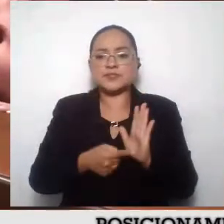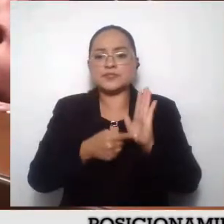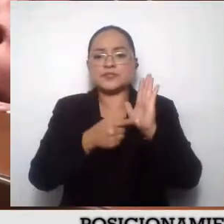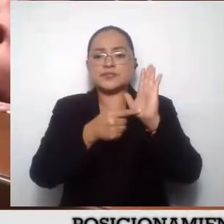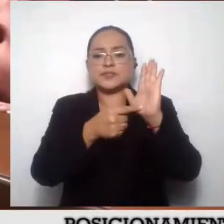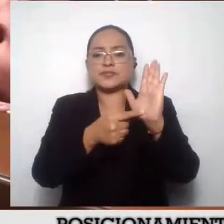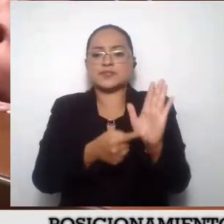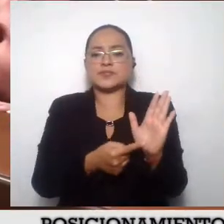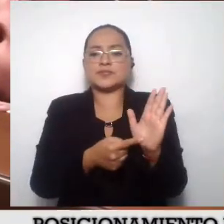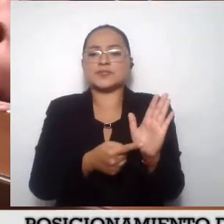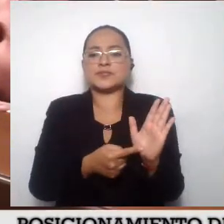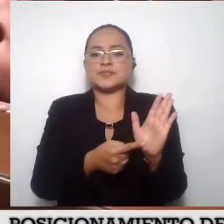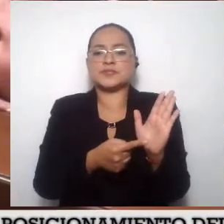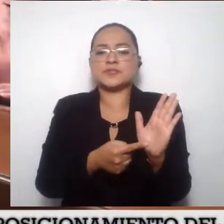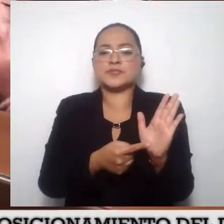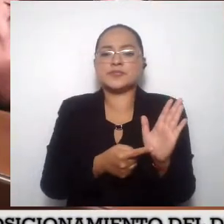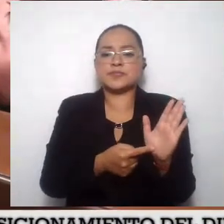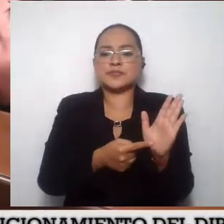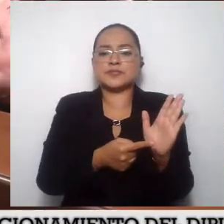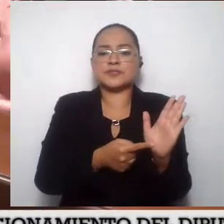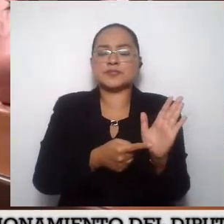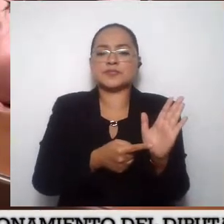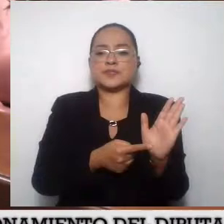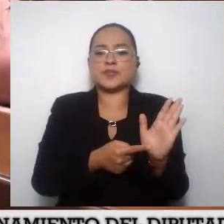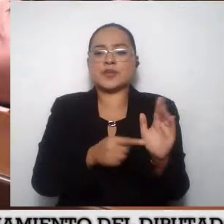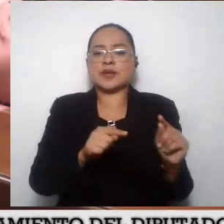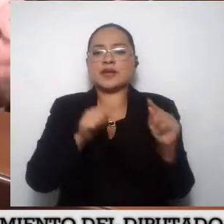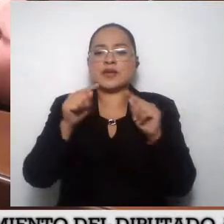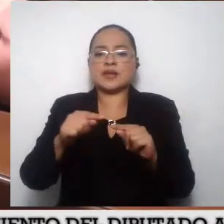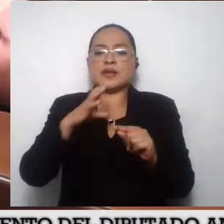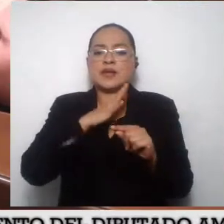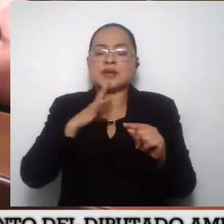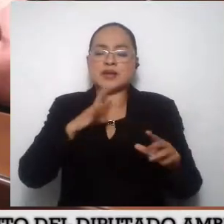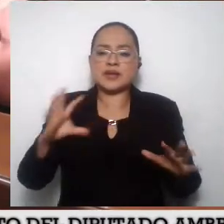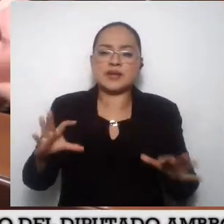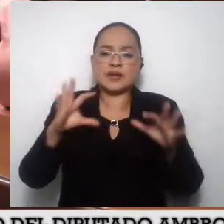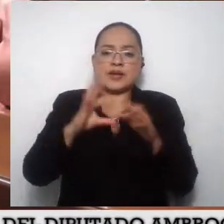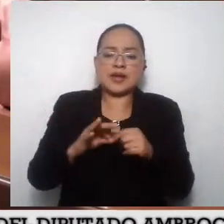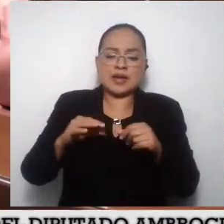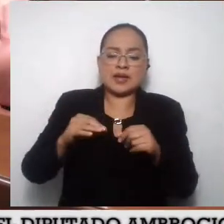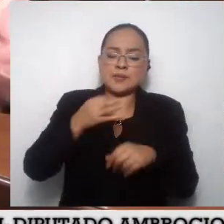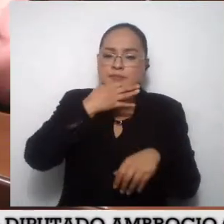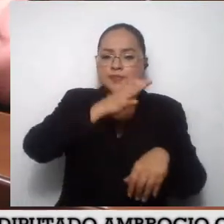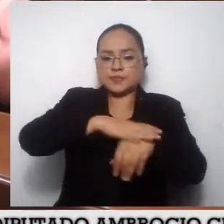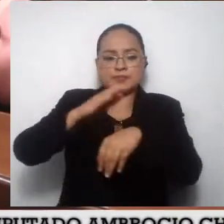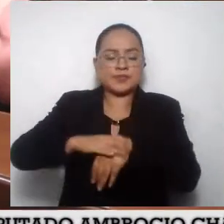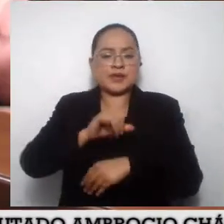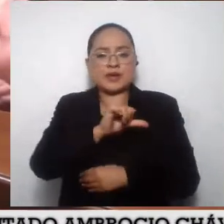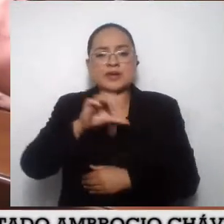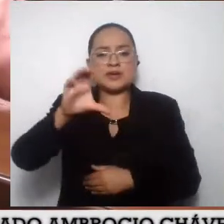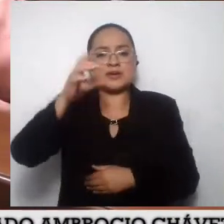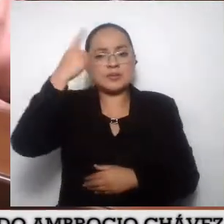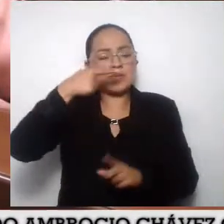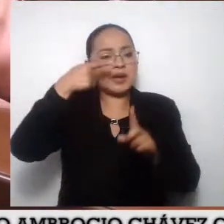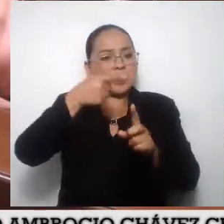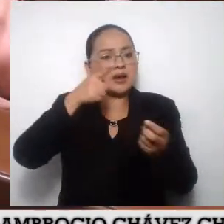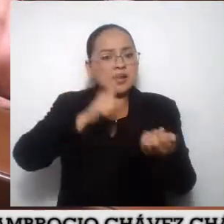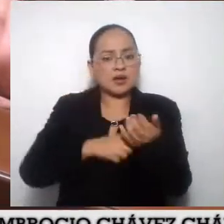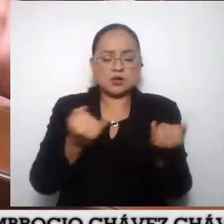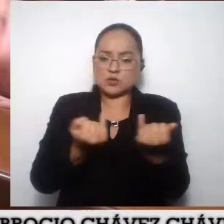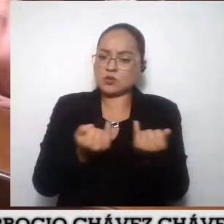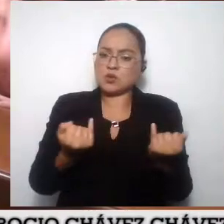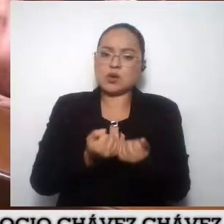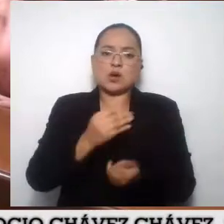en camino y llamar a todas las organizaciones civiles del Estado para que también lo hagan,